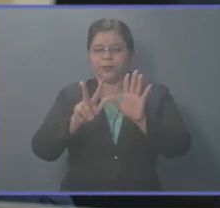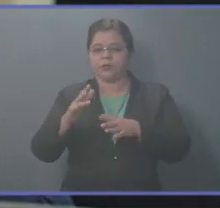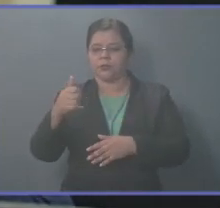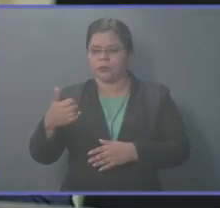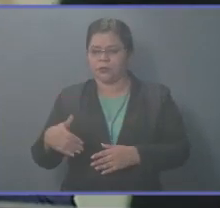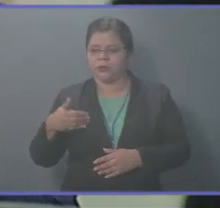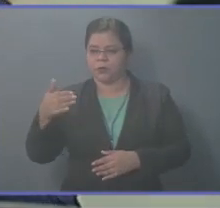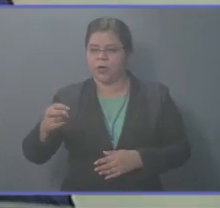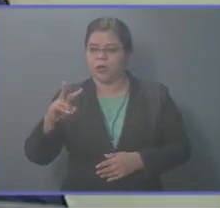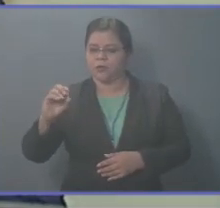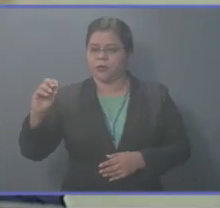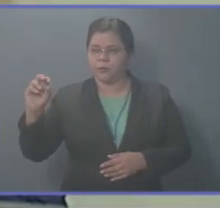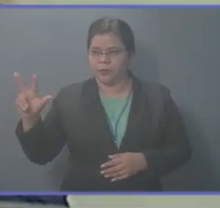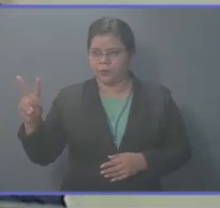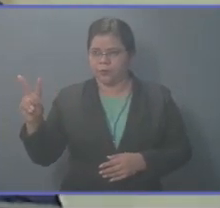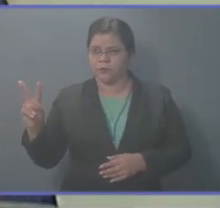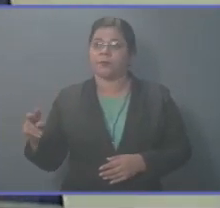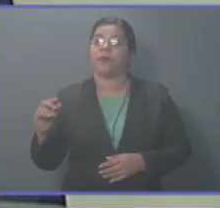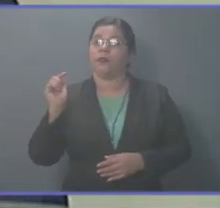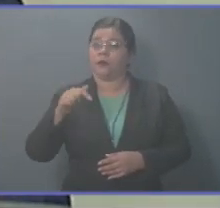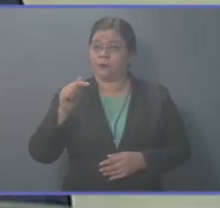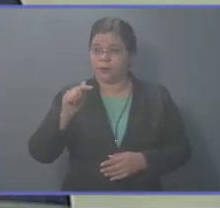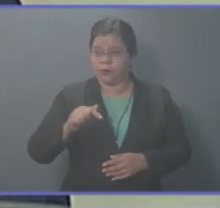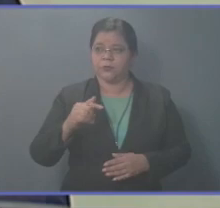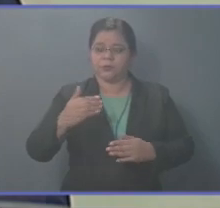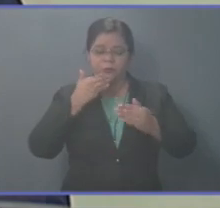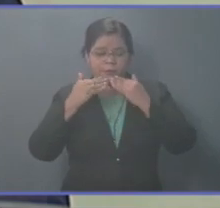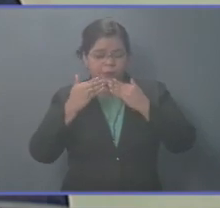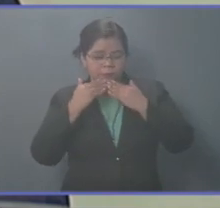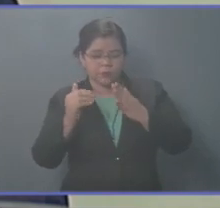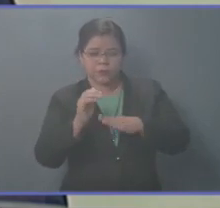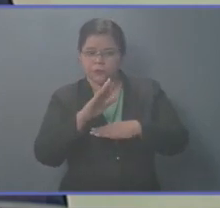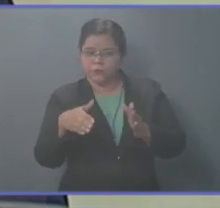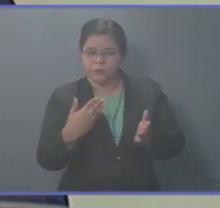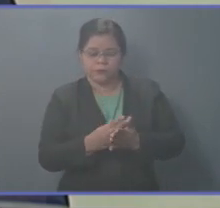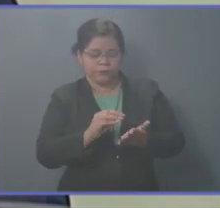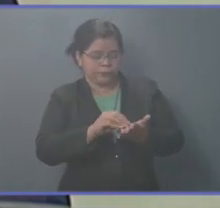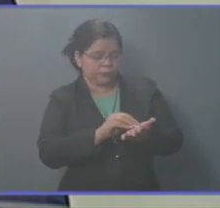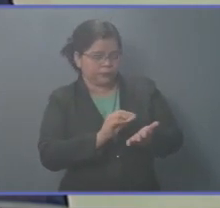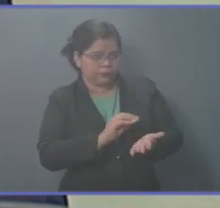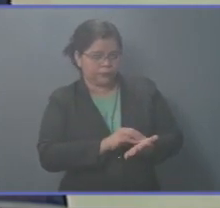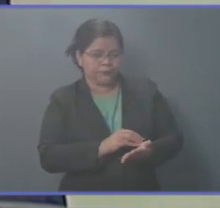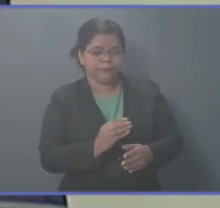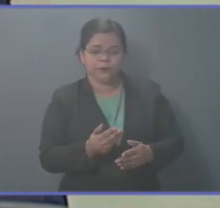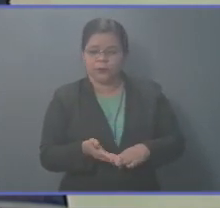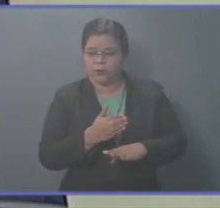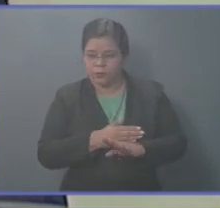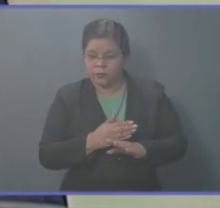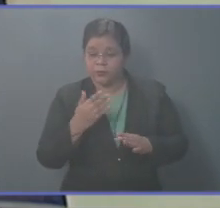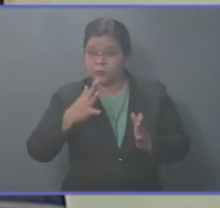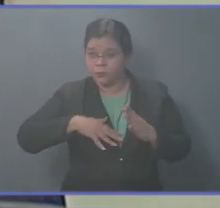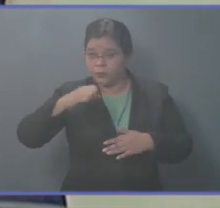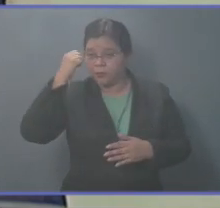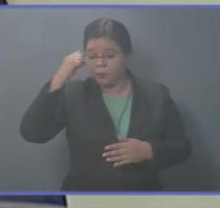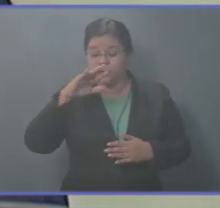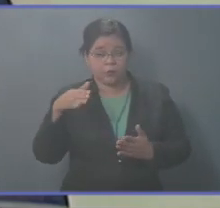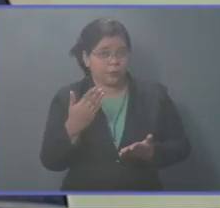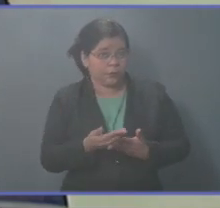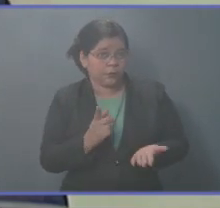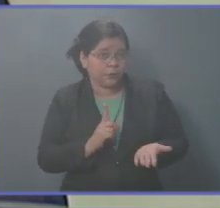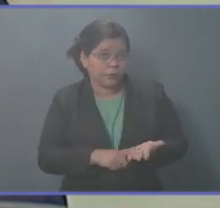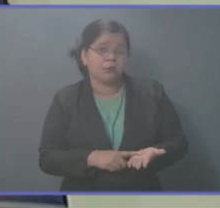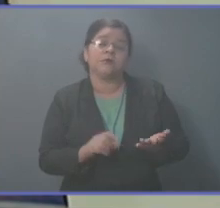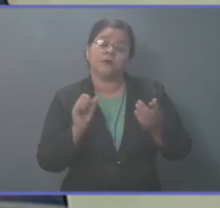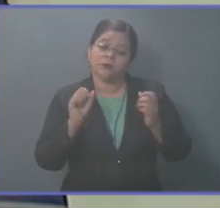de 2002. Por esta razón, la interpretación de las disposiciones constitucionales que resulten relevantes para el caso